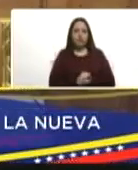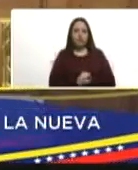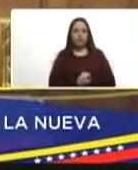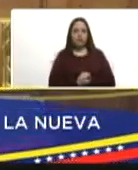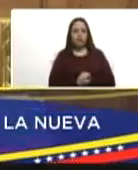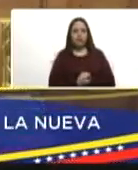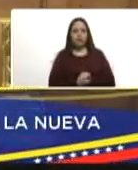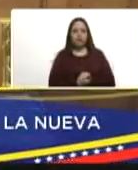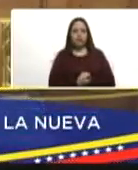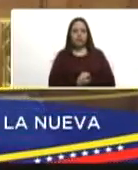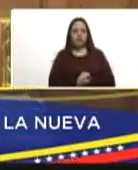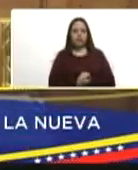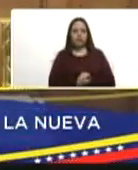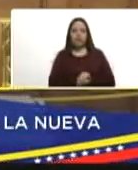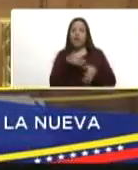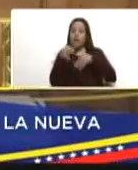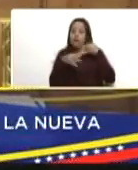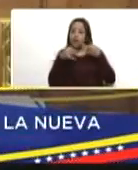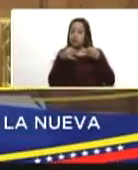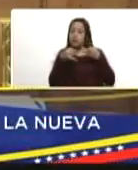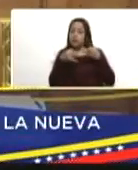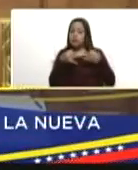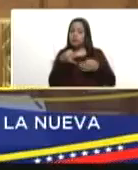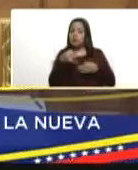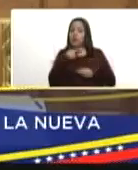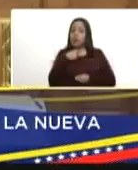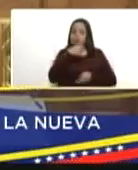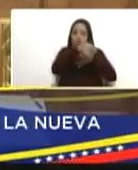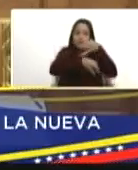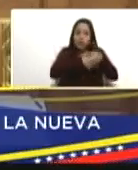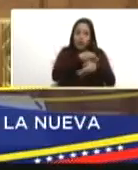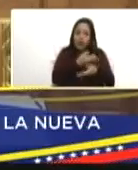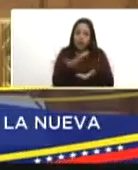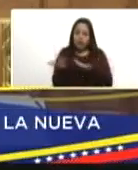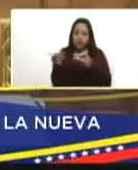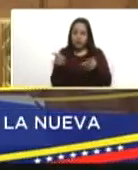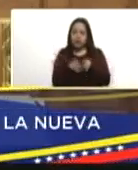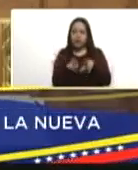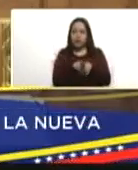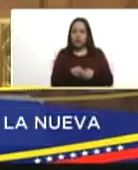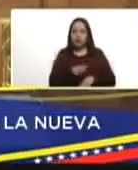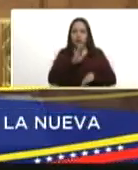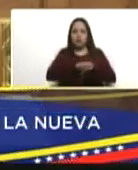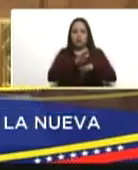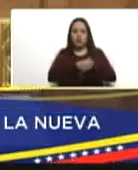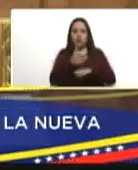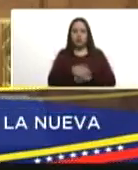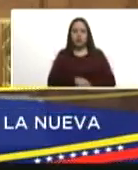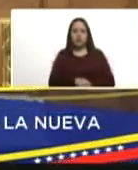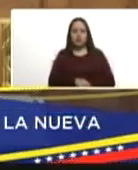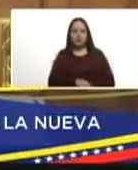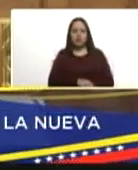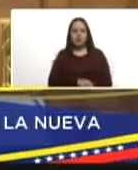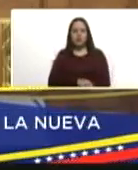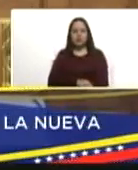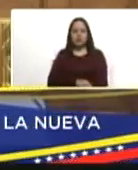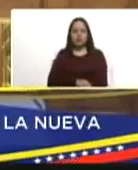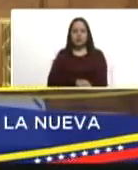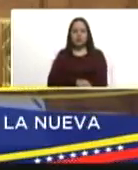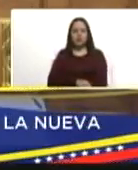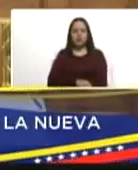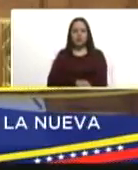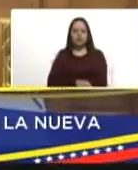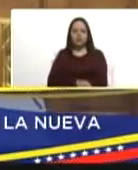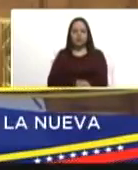directos siempre me gusta comentar esto porque el ingreso